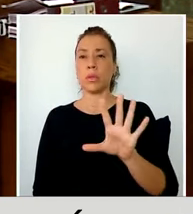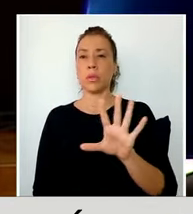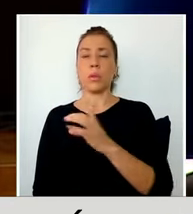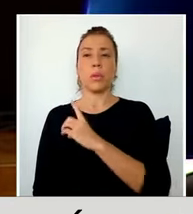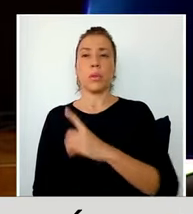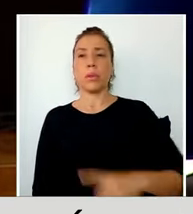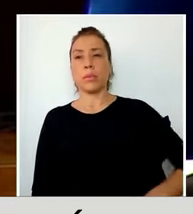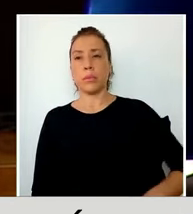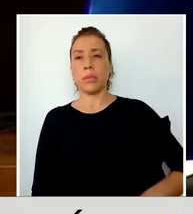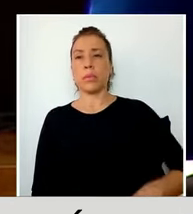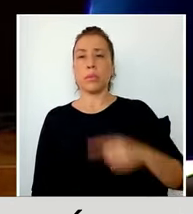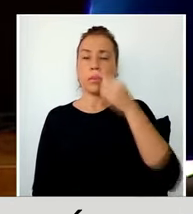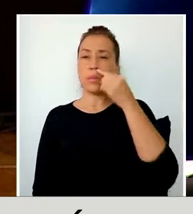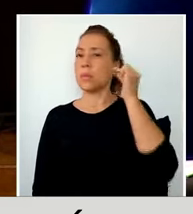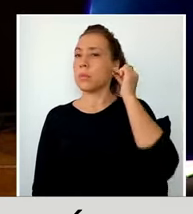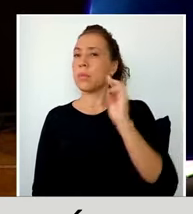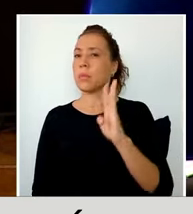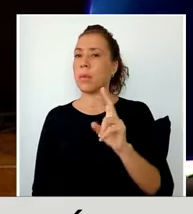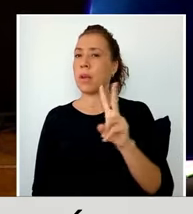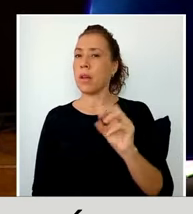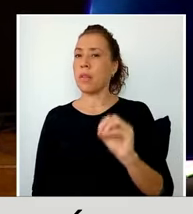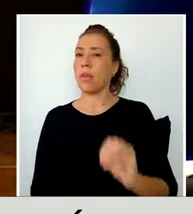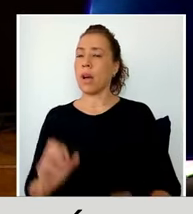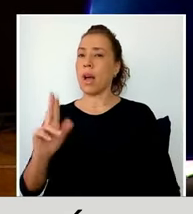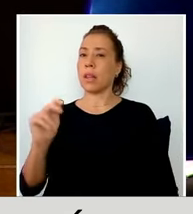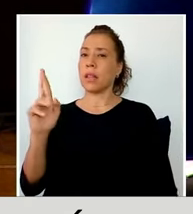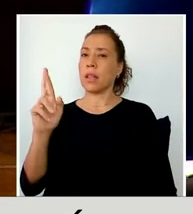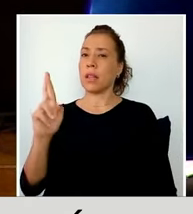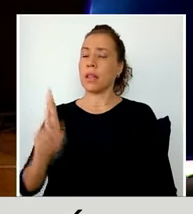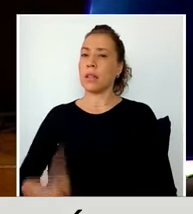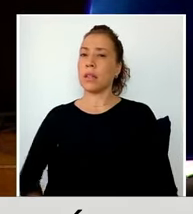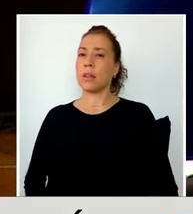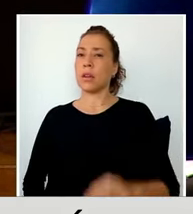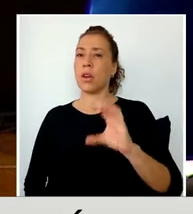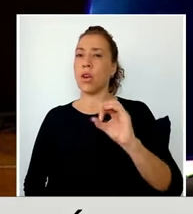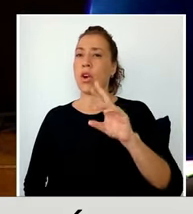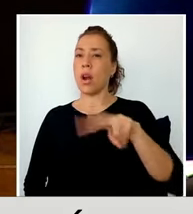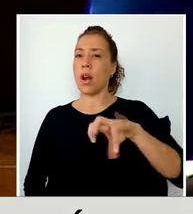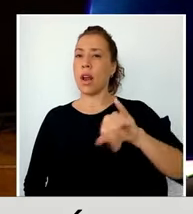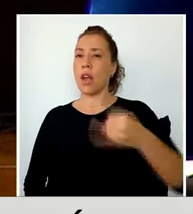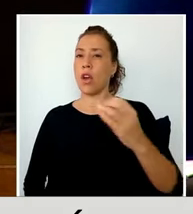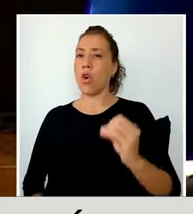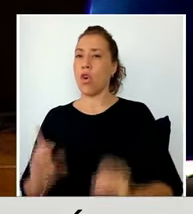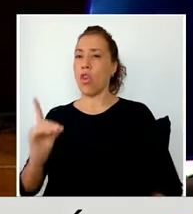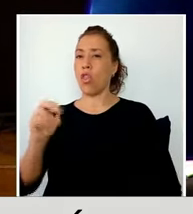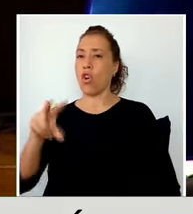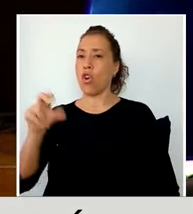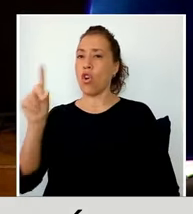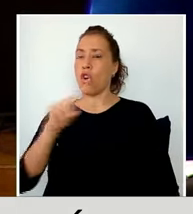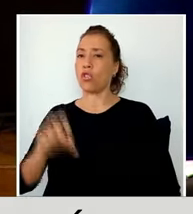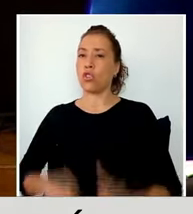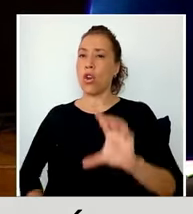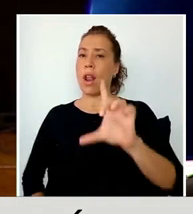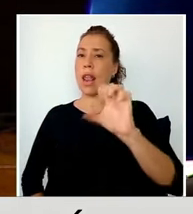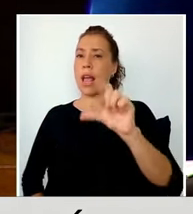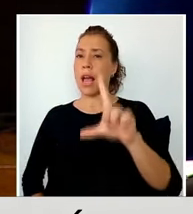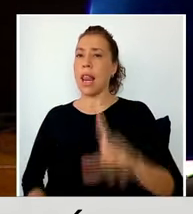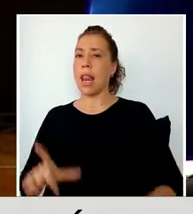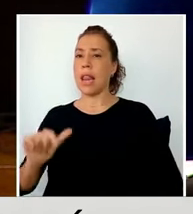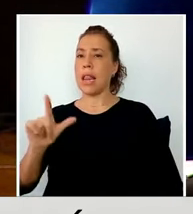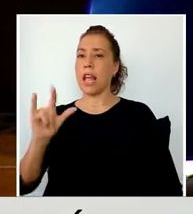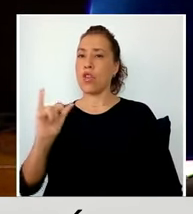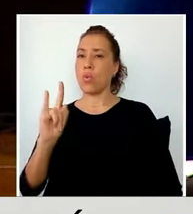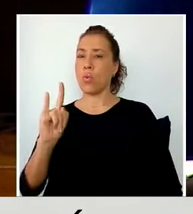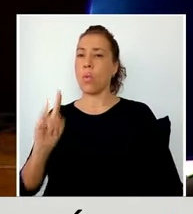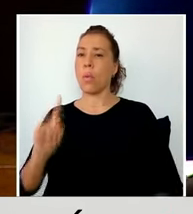diputadas Marta Bravo Álvaro Carter Eduardo Cornejo Felipe donoso Henry Leal Daniel lilayú Cristian Moreira